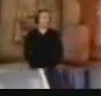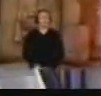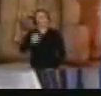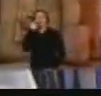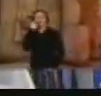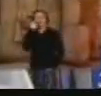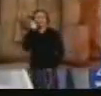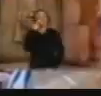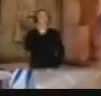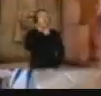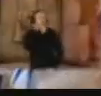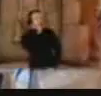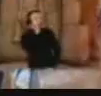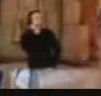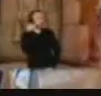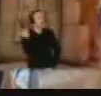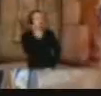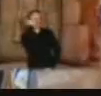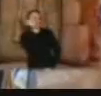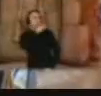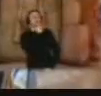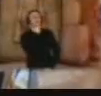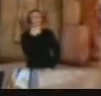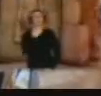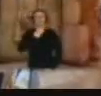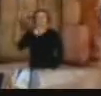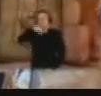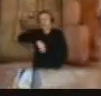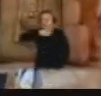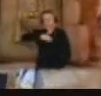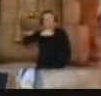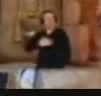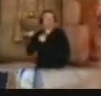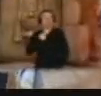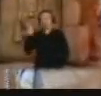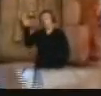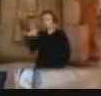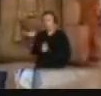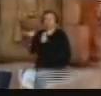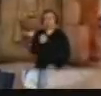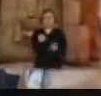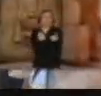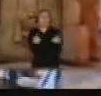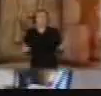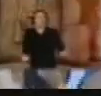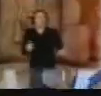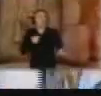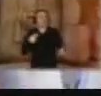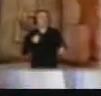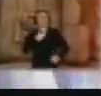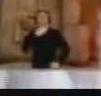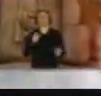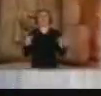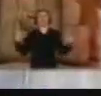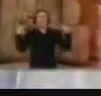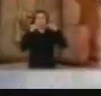pero mira los odios pasteleros, esto es lo que dice, que qué hago aquí, fíjate tú, mi niño, yo vine, ¿para qué si no? Para abonarme a la Unión Deportiva Las